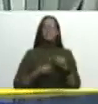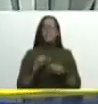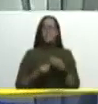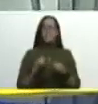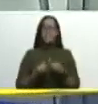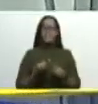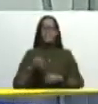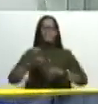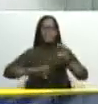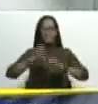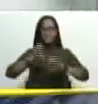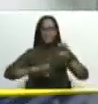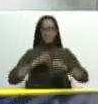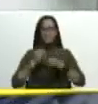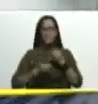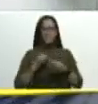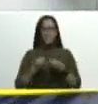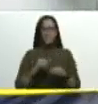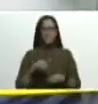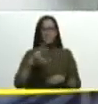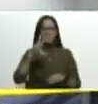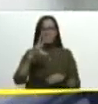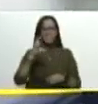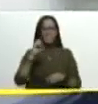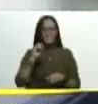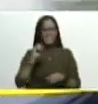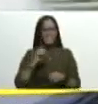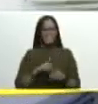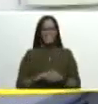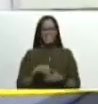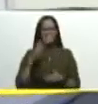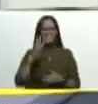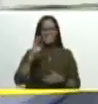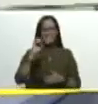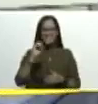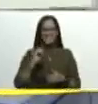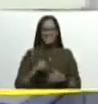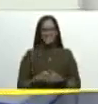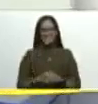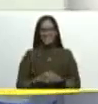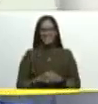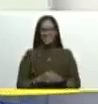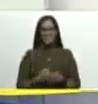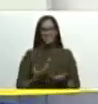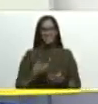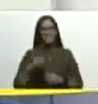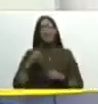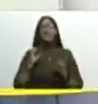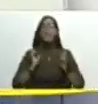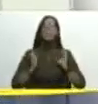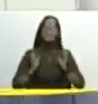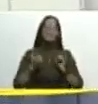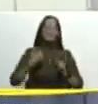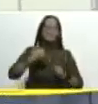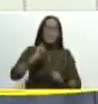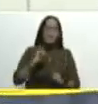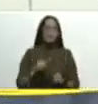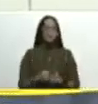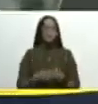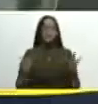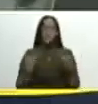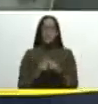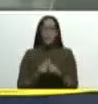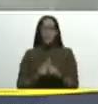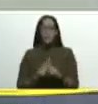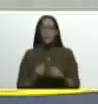hacemos entre 20, 30, 40, 50, dependiendo las emergencias que hay acá. Correcto. Que... Juntos por